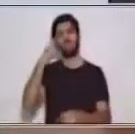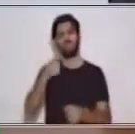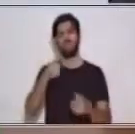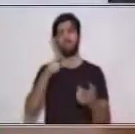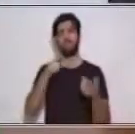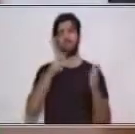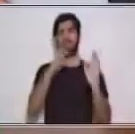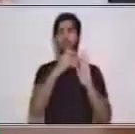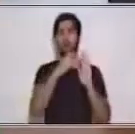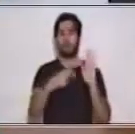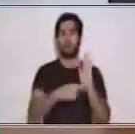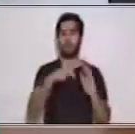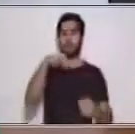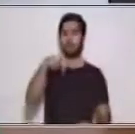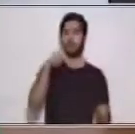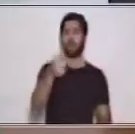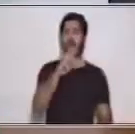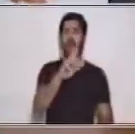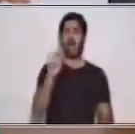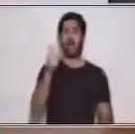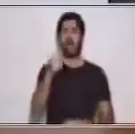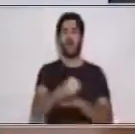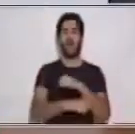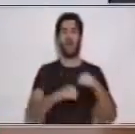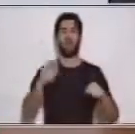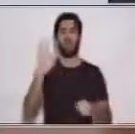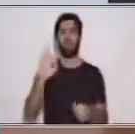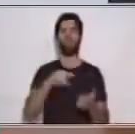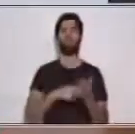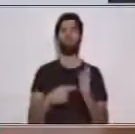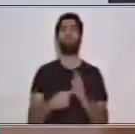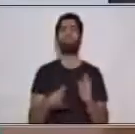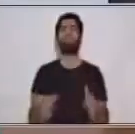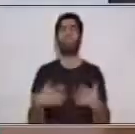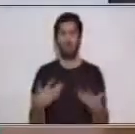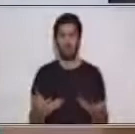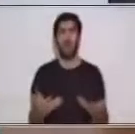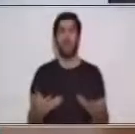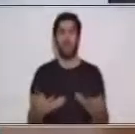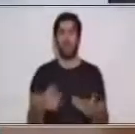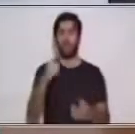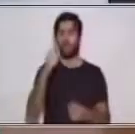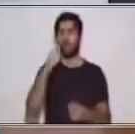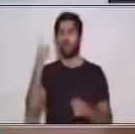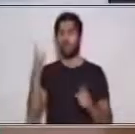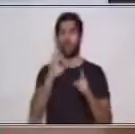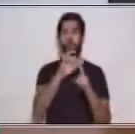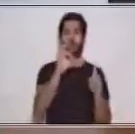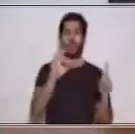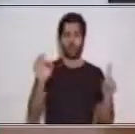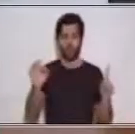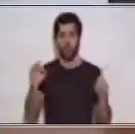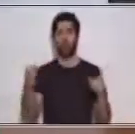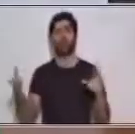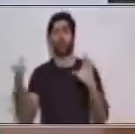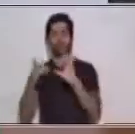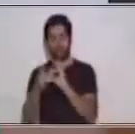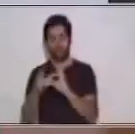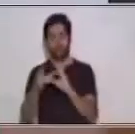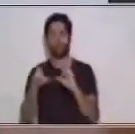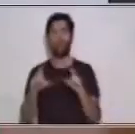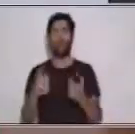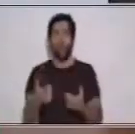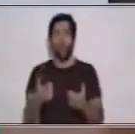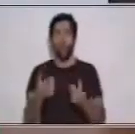Recordemos que hemos visto todo lo relacionado a oraciones, sintagmas y cómo se forman esas